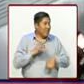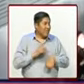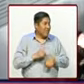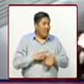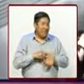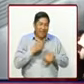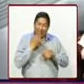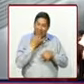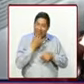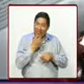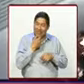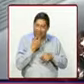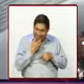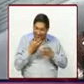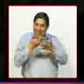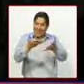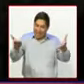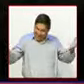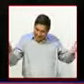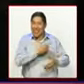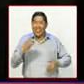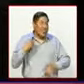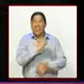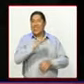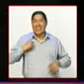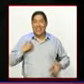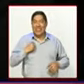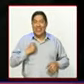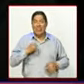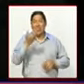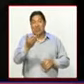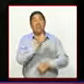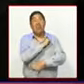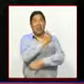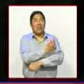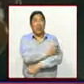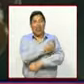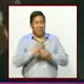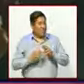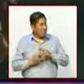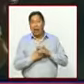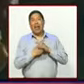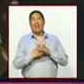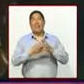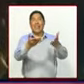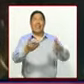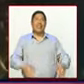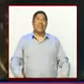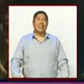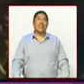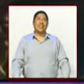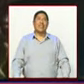Momentos de la Asamblea Legislativa Plurinacional, donde seguramente, si es autoridad, va a aparecer.